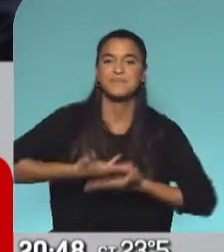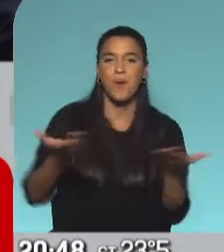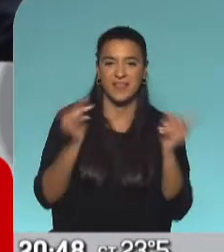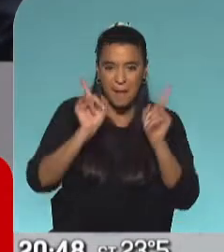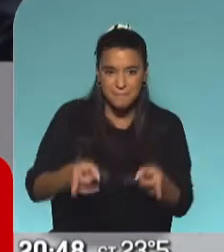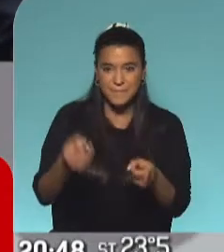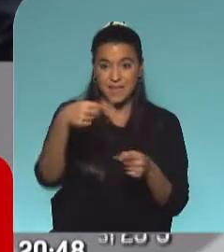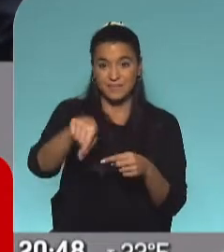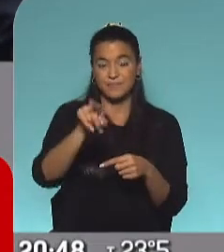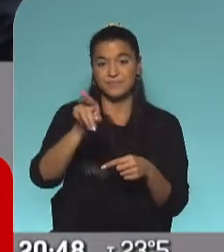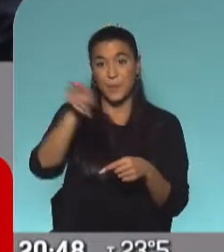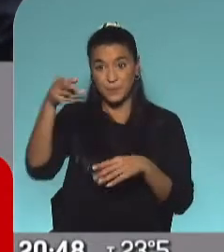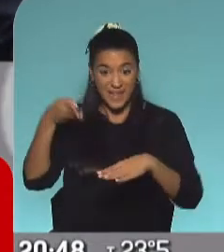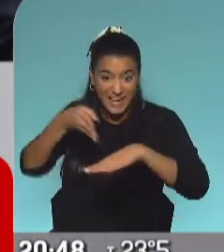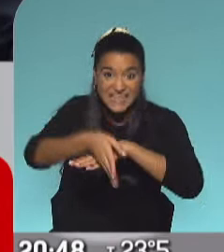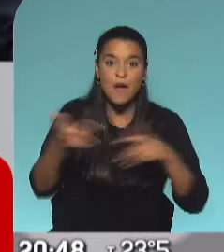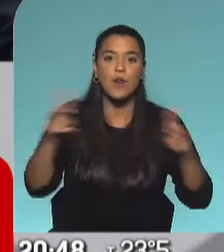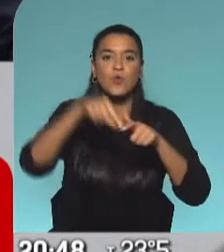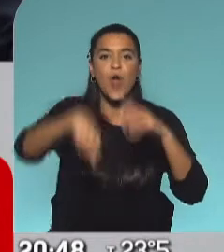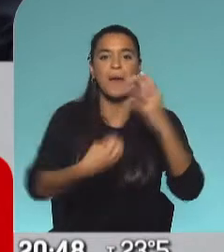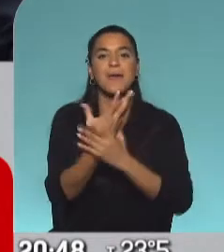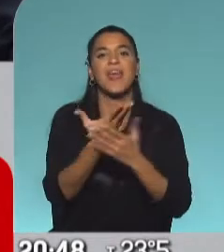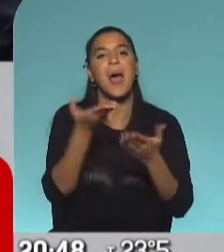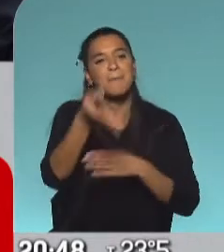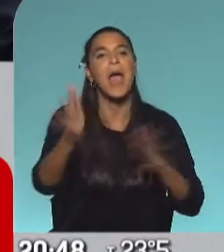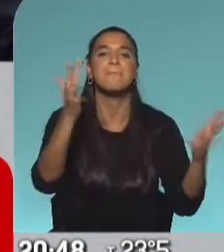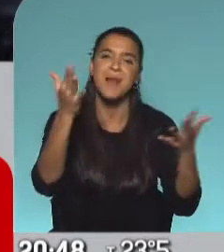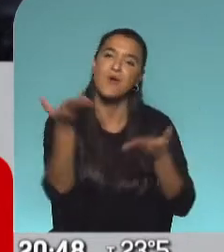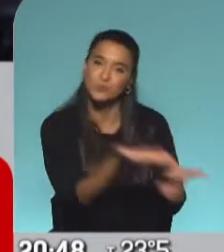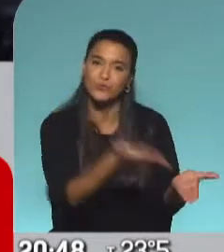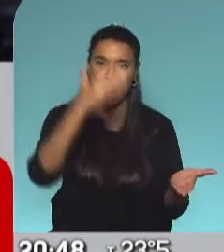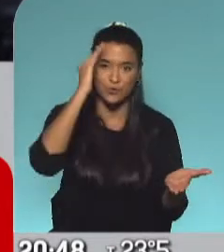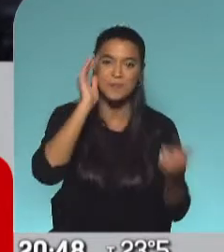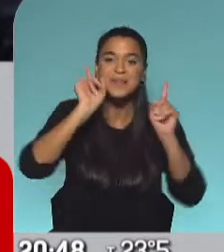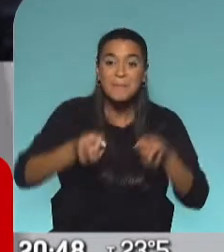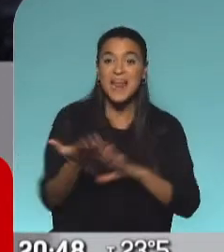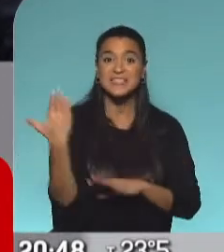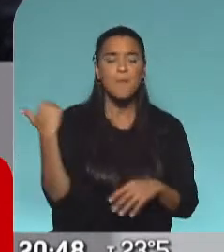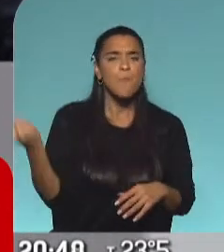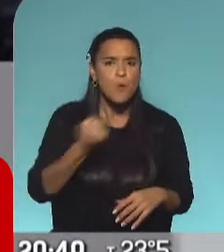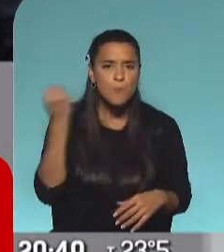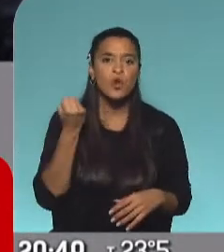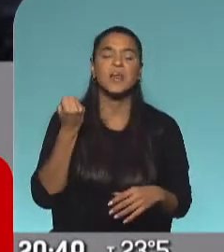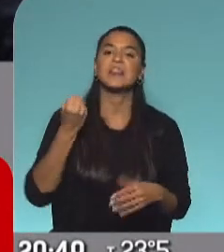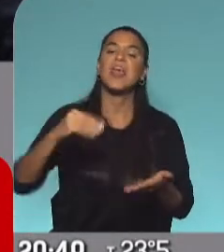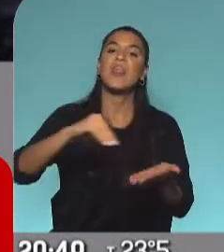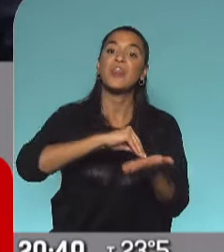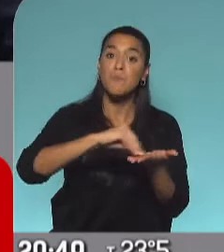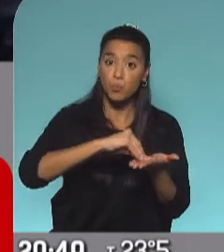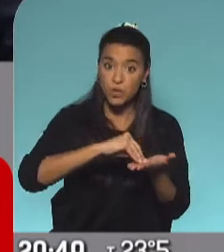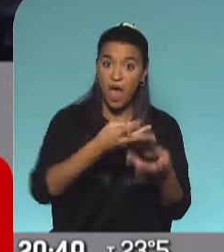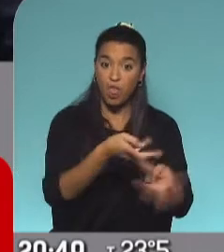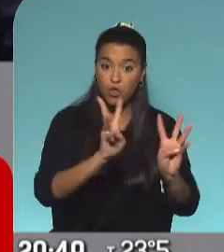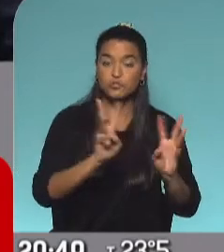cuando ingresaba a una reunión esta mañana y pedía un aplauso para Martín Guzmán. Pero ayer también ha sido una jornada importante desde diputados, donde se dio